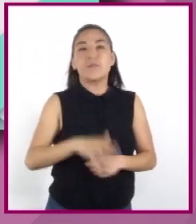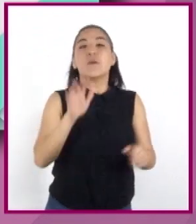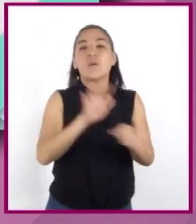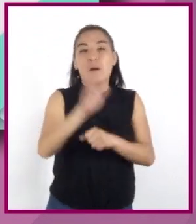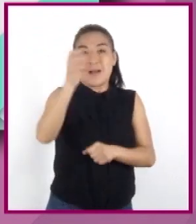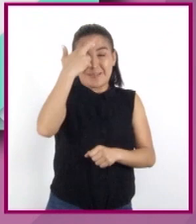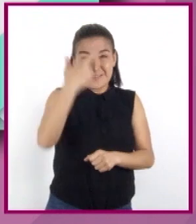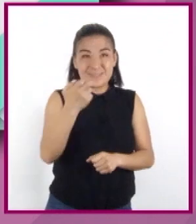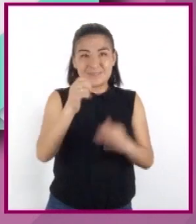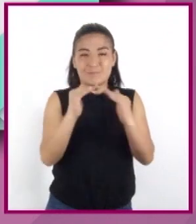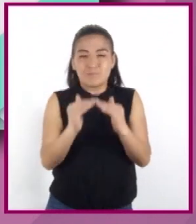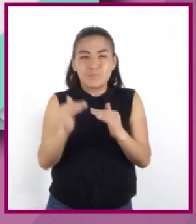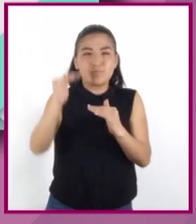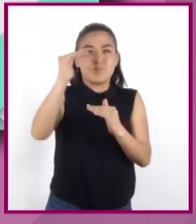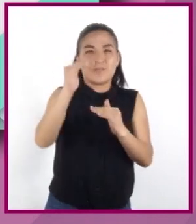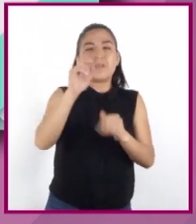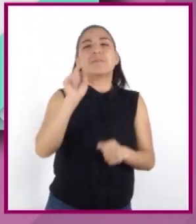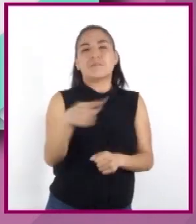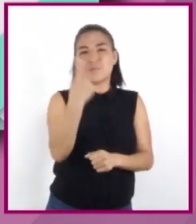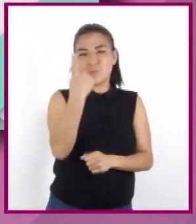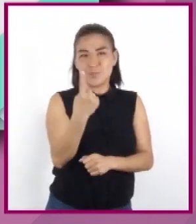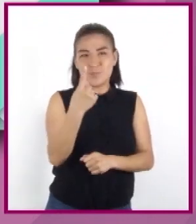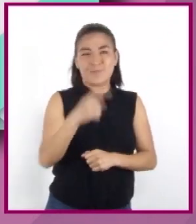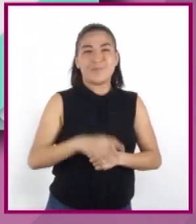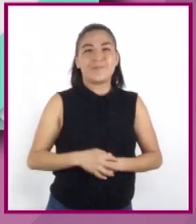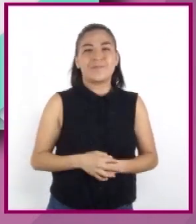de crecimiento es 1.